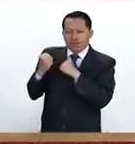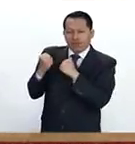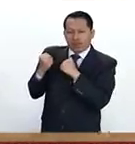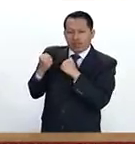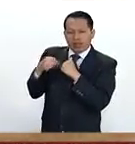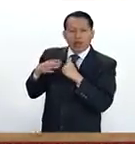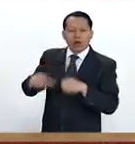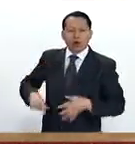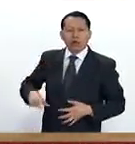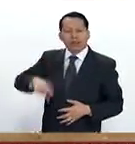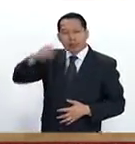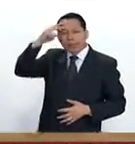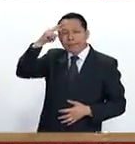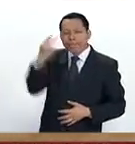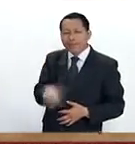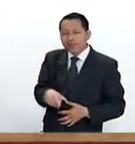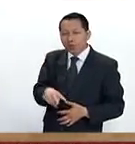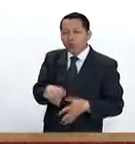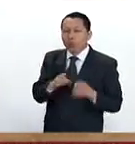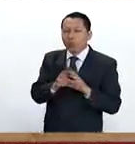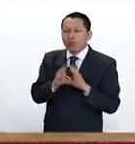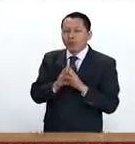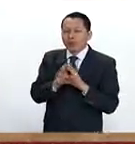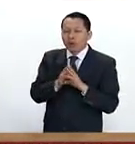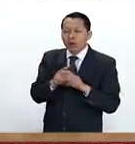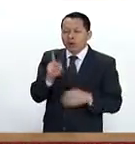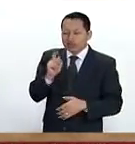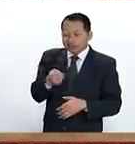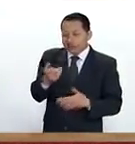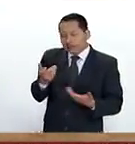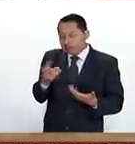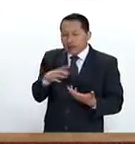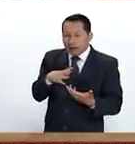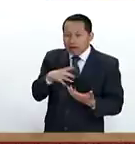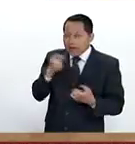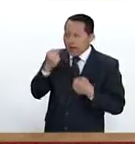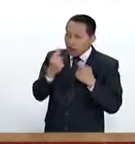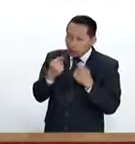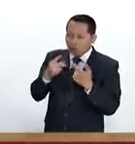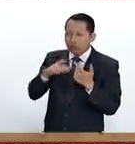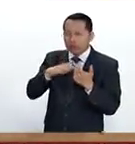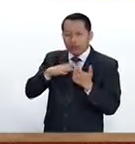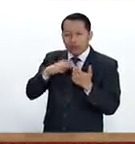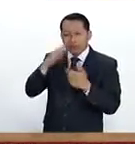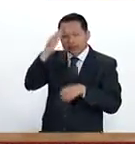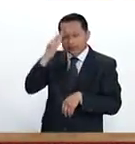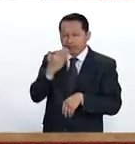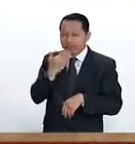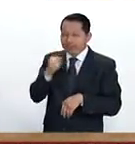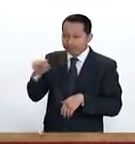del gobierno de México, ya ante lo que expertos, especialistas en